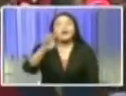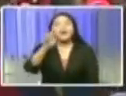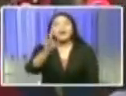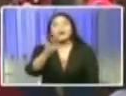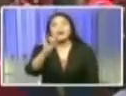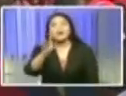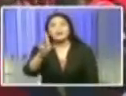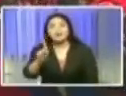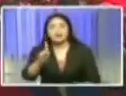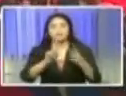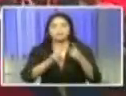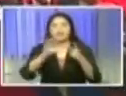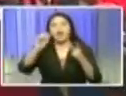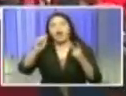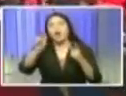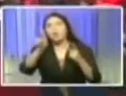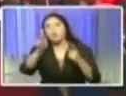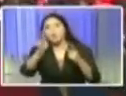Aurora.